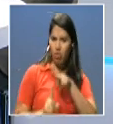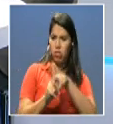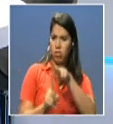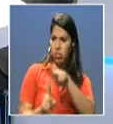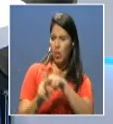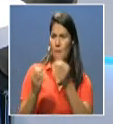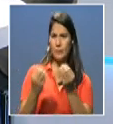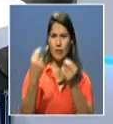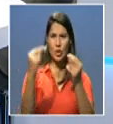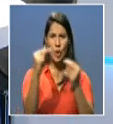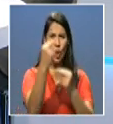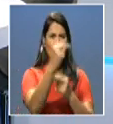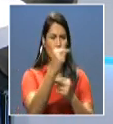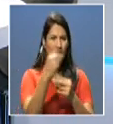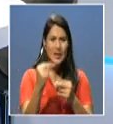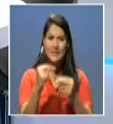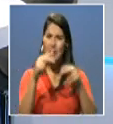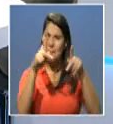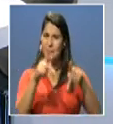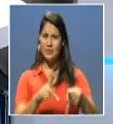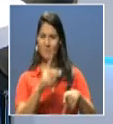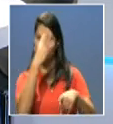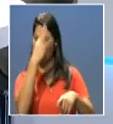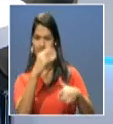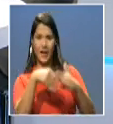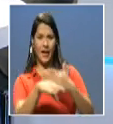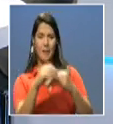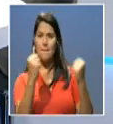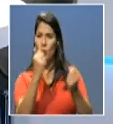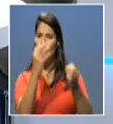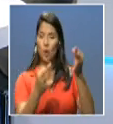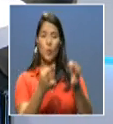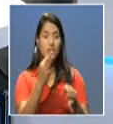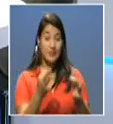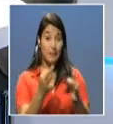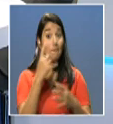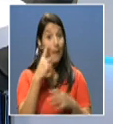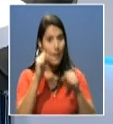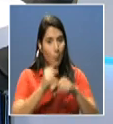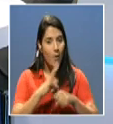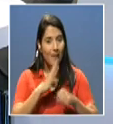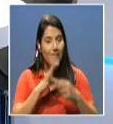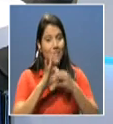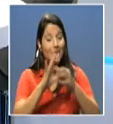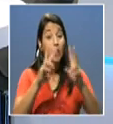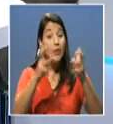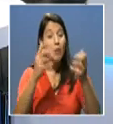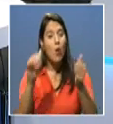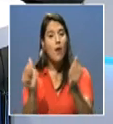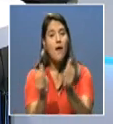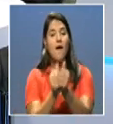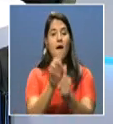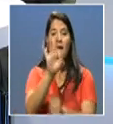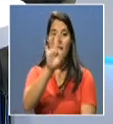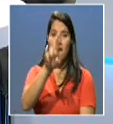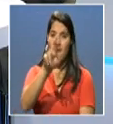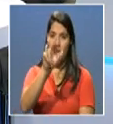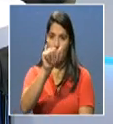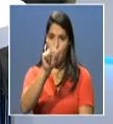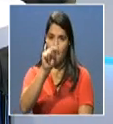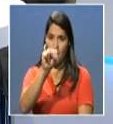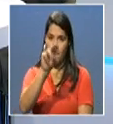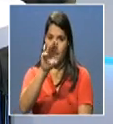a la luz pública, ha perdido credibilidad o no? Bueno, para ampliar sobre este tema nos acompaña don Francisco Barahona, quien es analista político, y